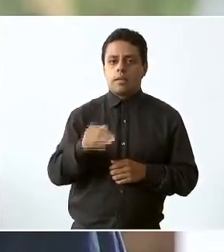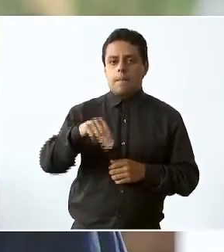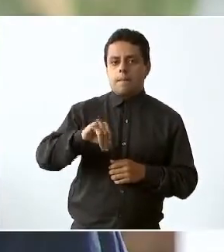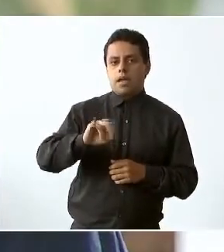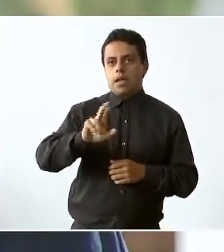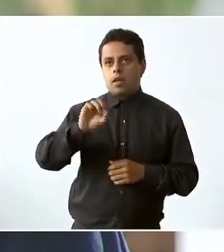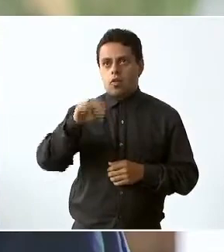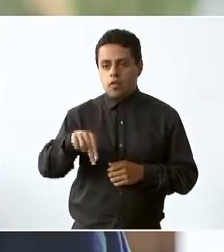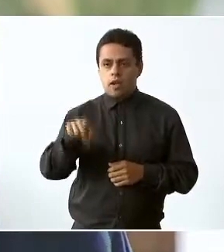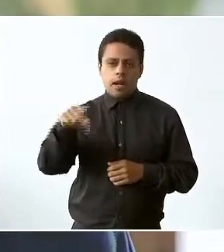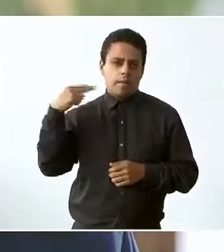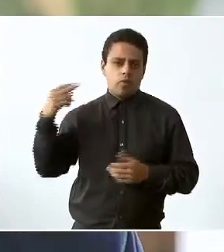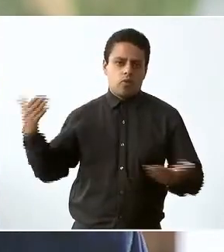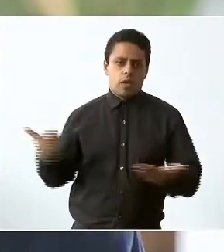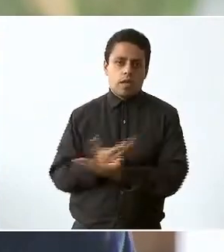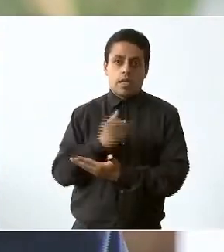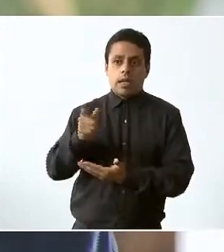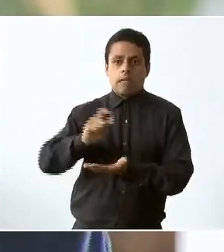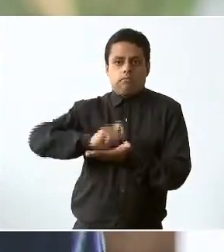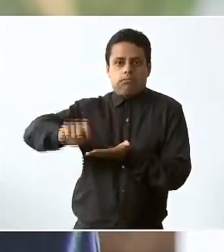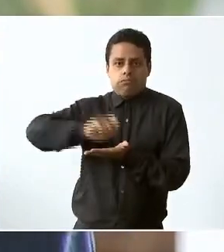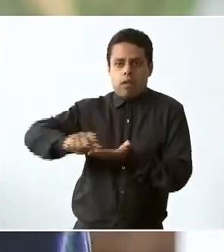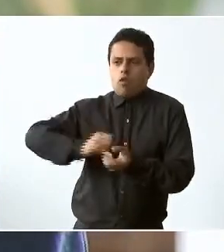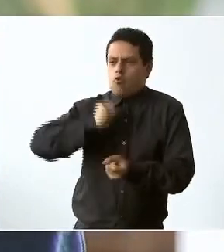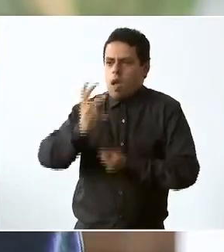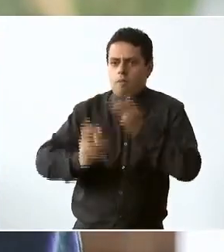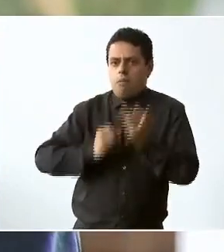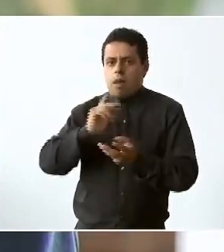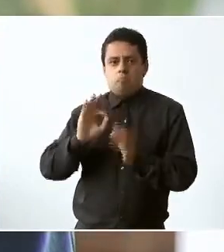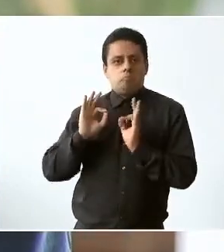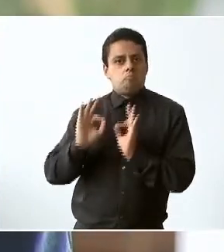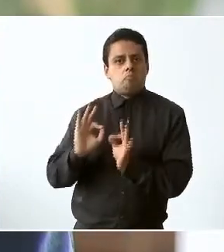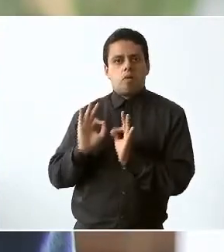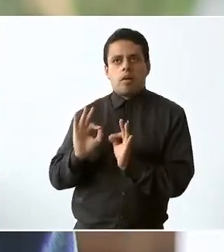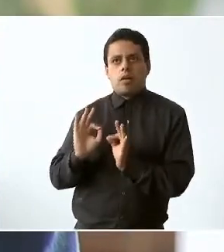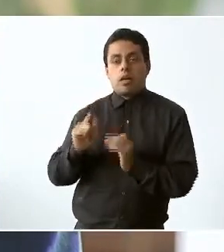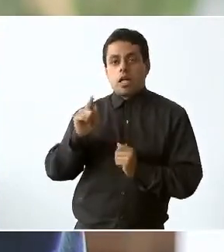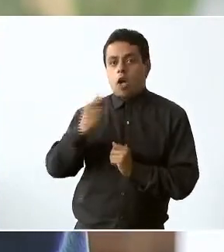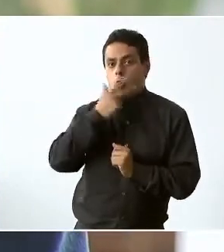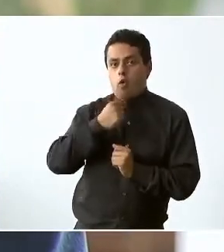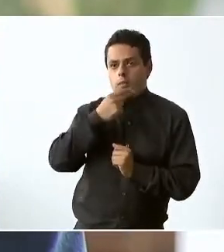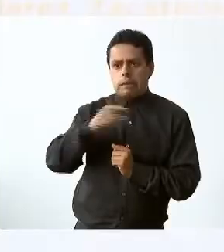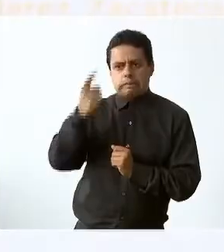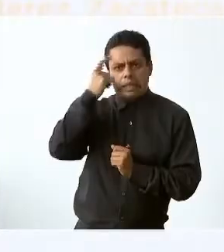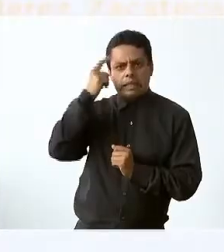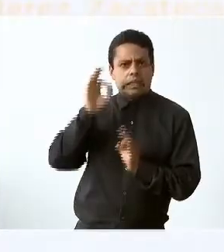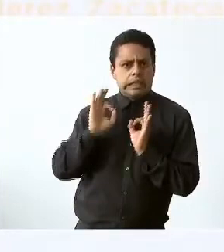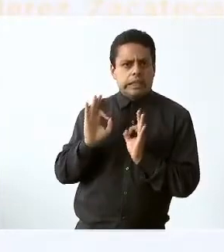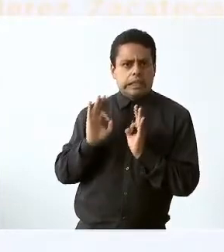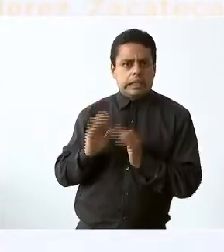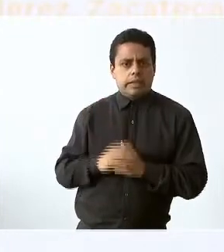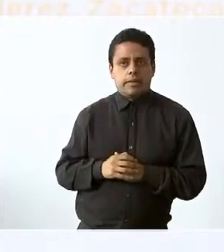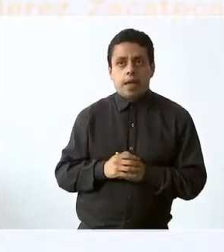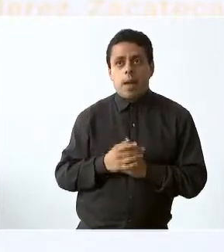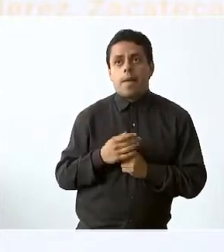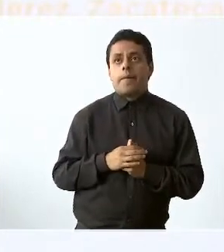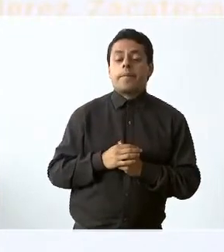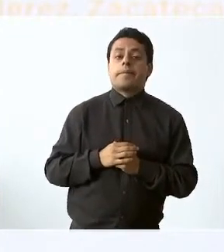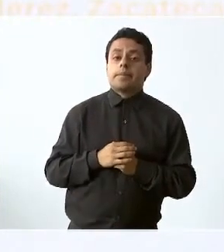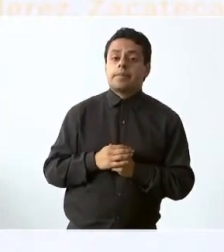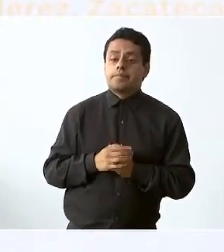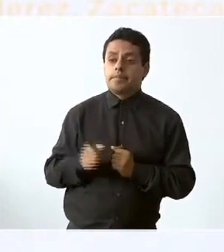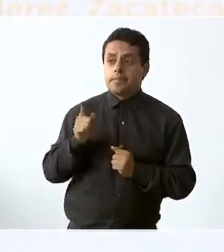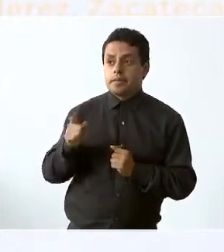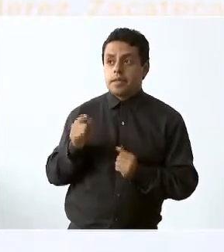Este veracruzano fue un gran poeta y un hombre muy culto. En los albores